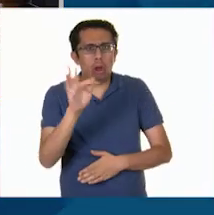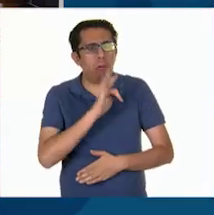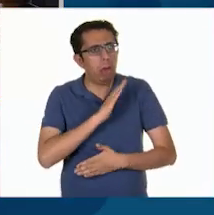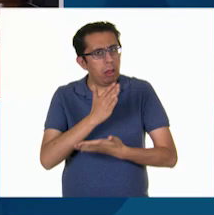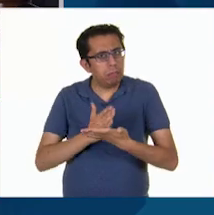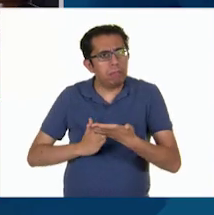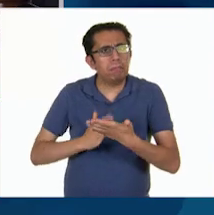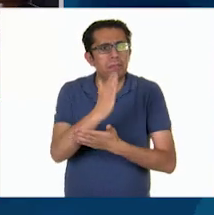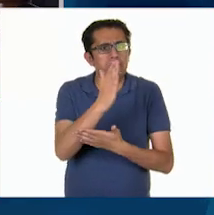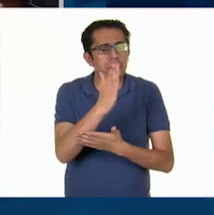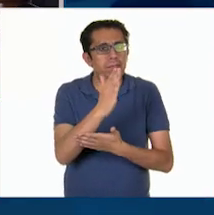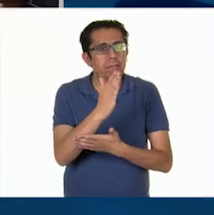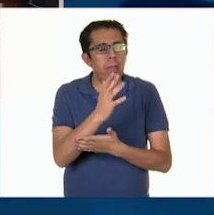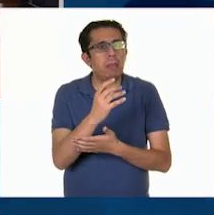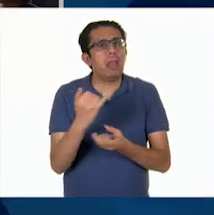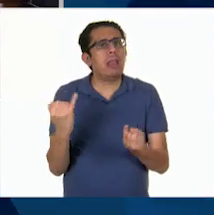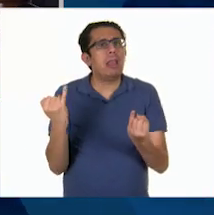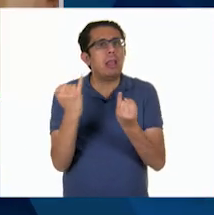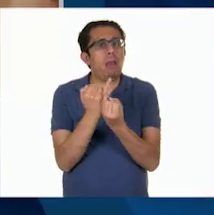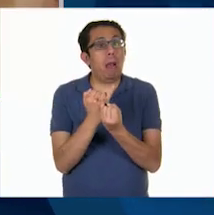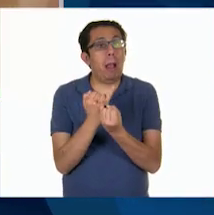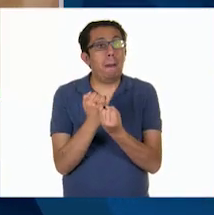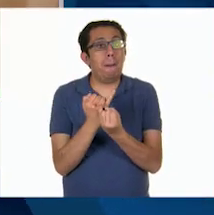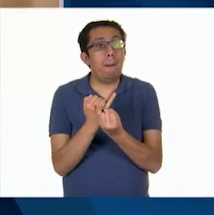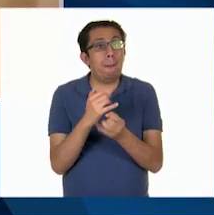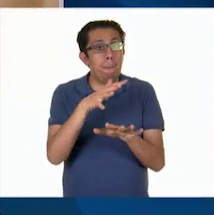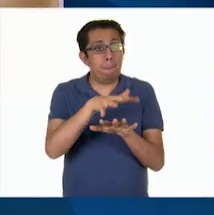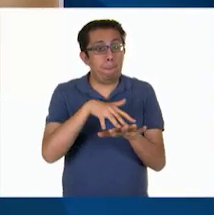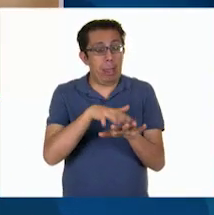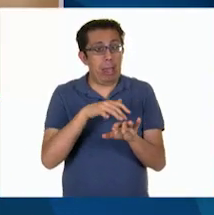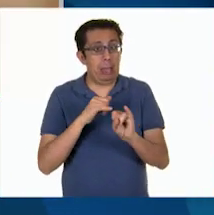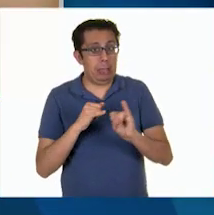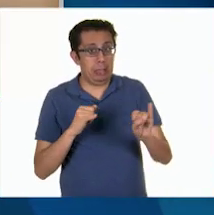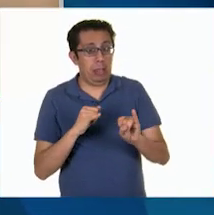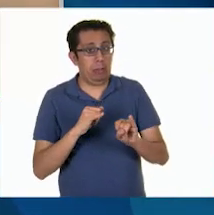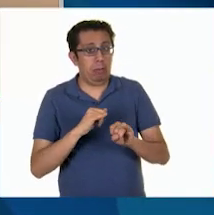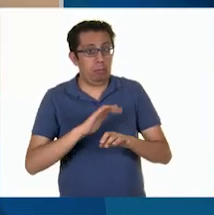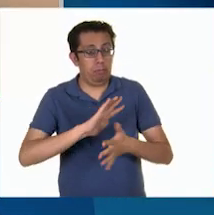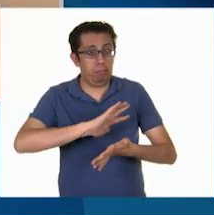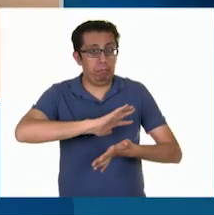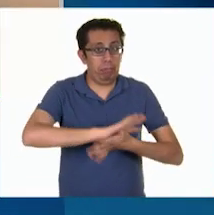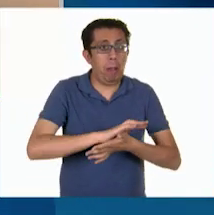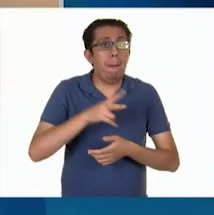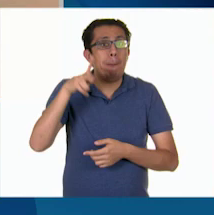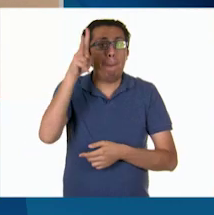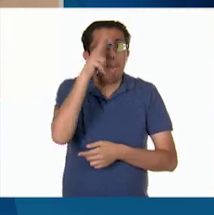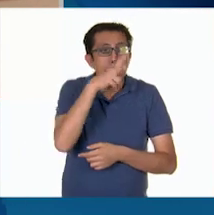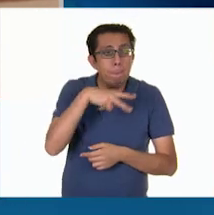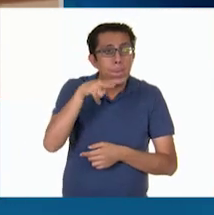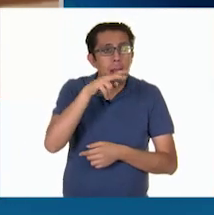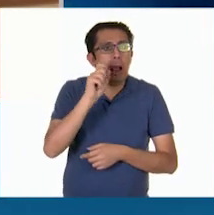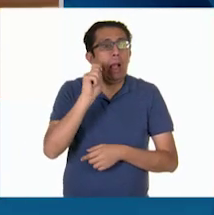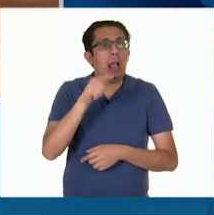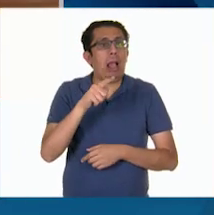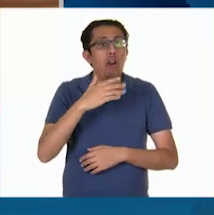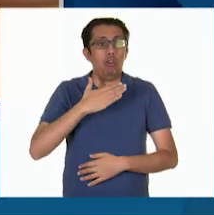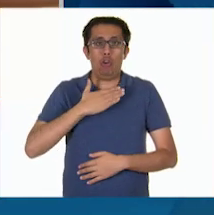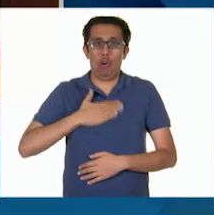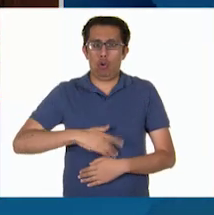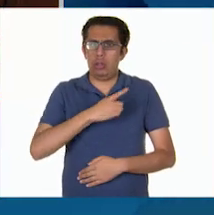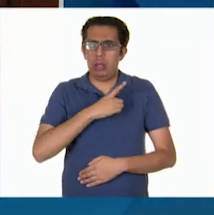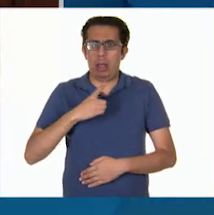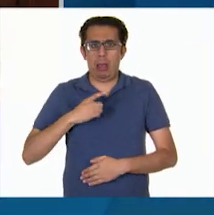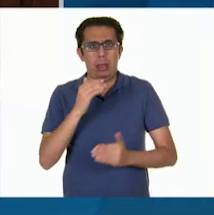solicite. De igual modo, su pie izquierdo pisando la serpiente nos dice que la justicia tiene que imperar sobre todas las